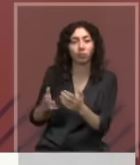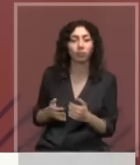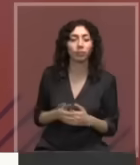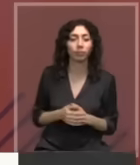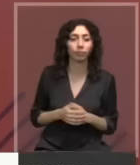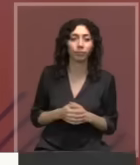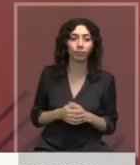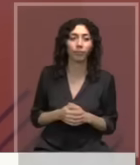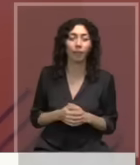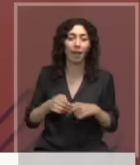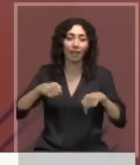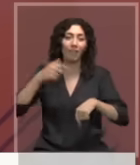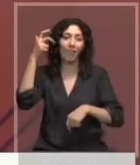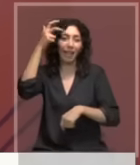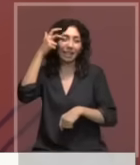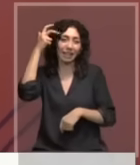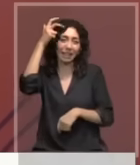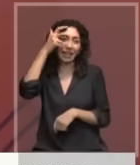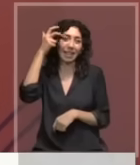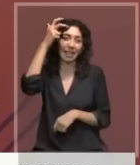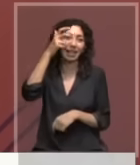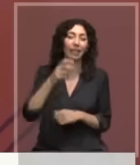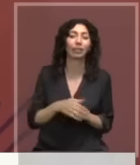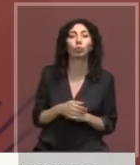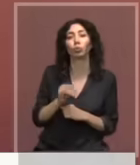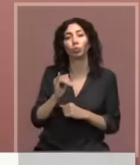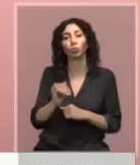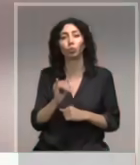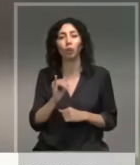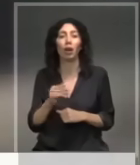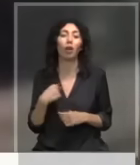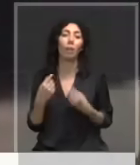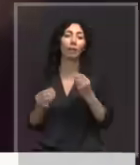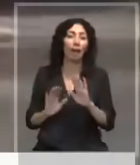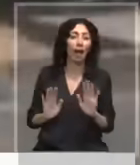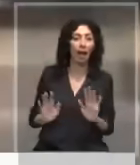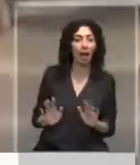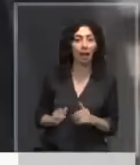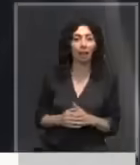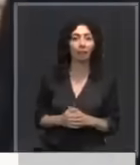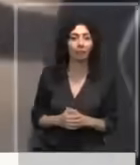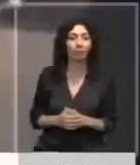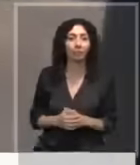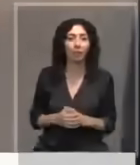regalaron Brasil! ¡Tengo de todo! ¡No pasa nada!